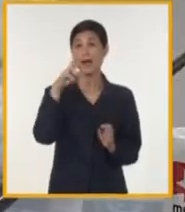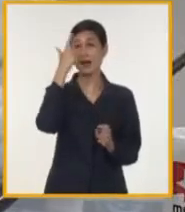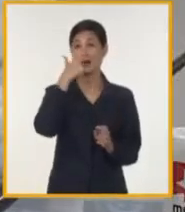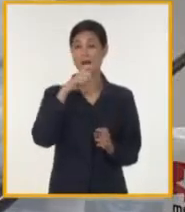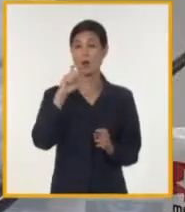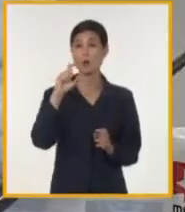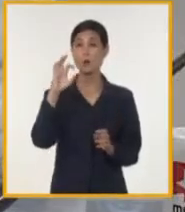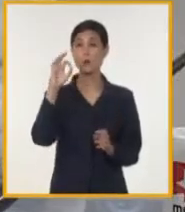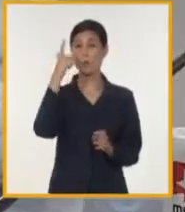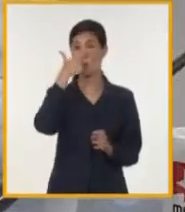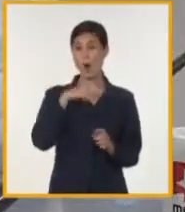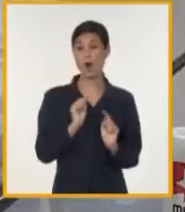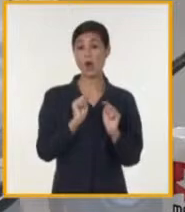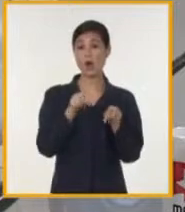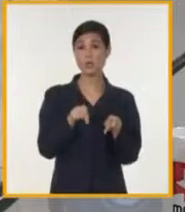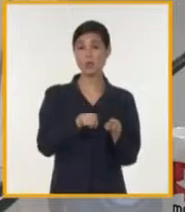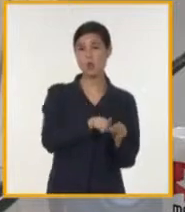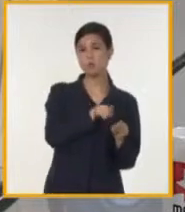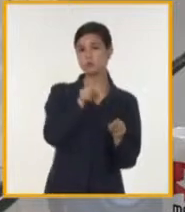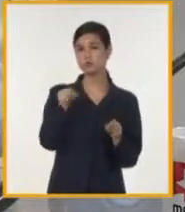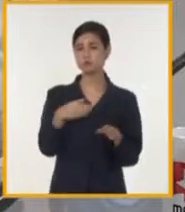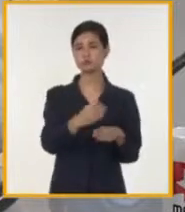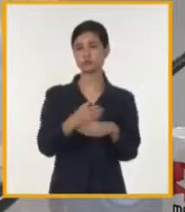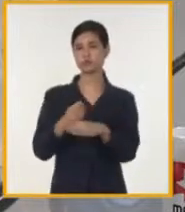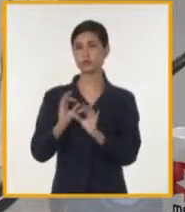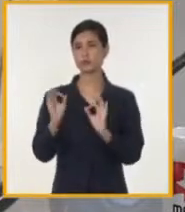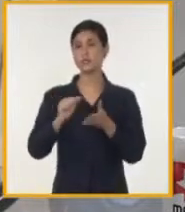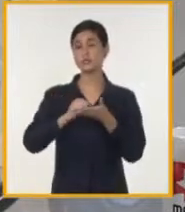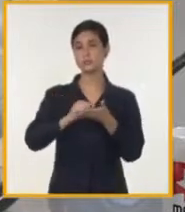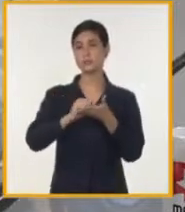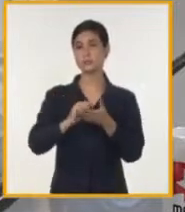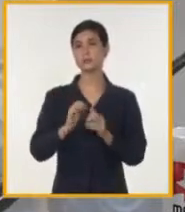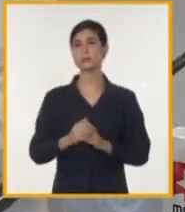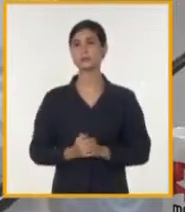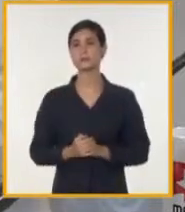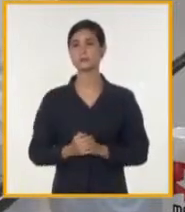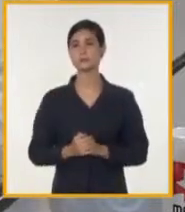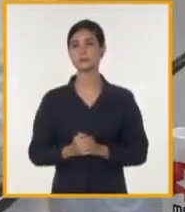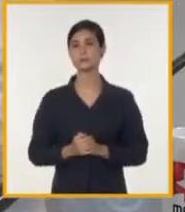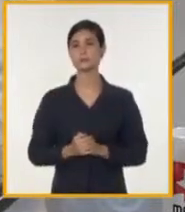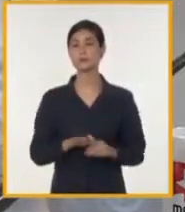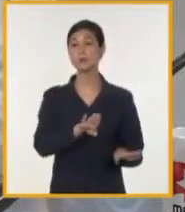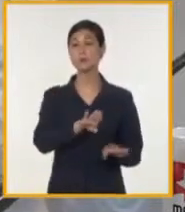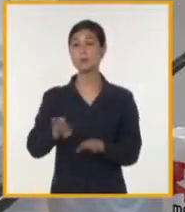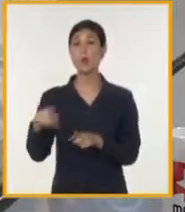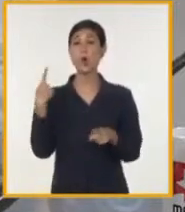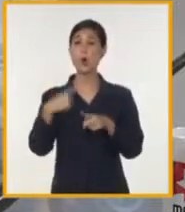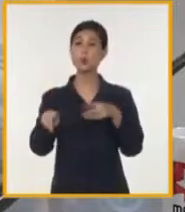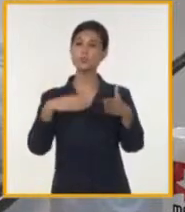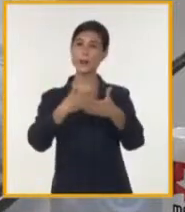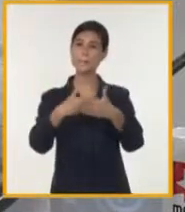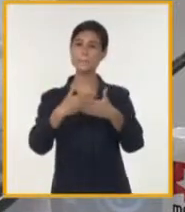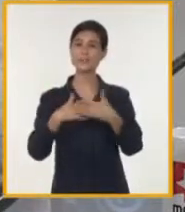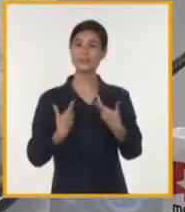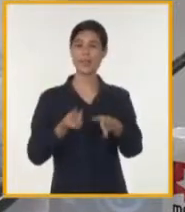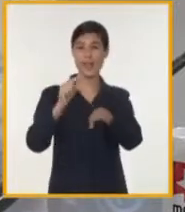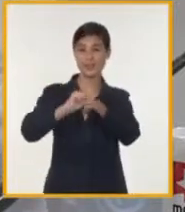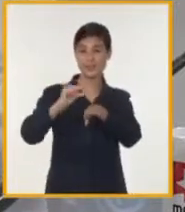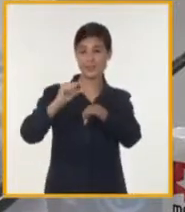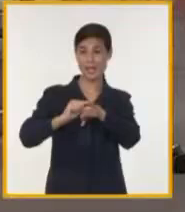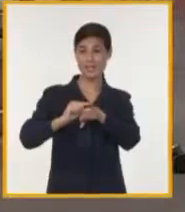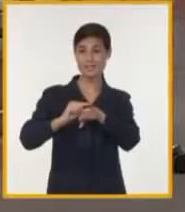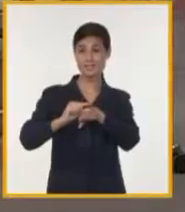Pilón. Aquí tenemos la otra empresa transportista que nos queda, la empresa Taxis Cuba, que tenemos a Jaime también, que es uno de los panelistas